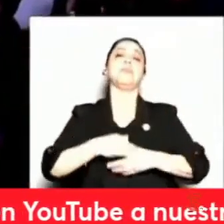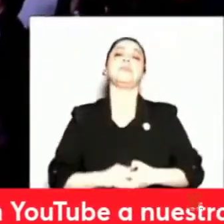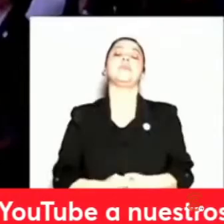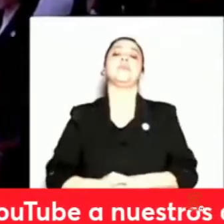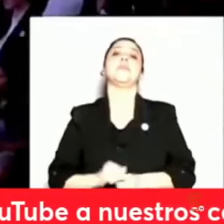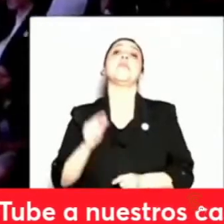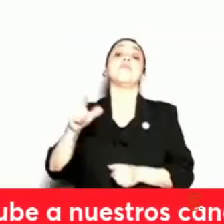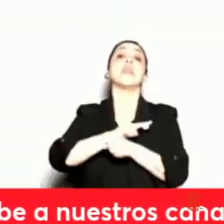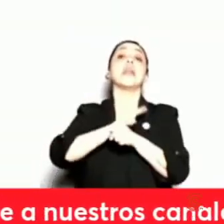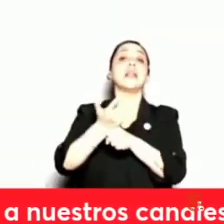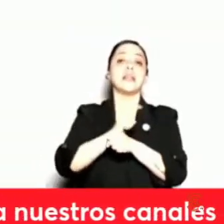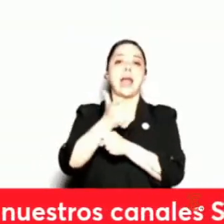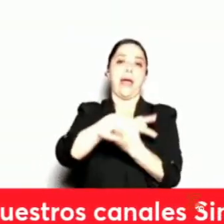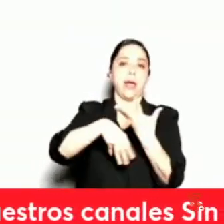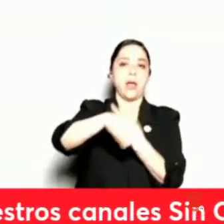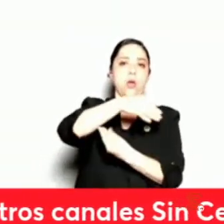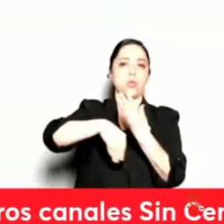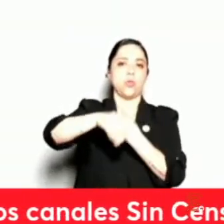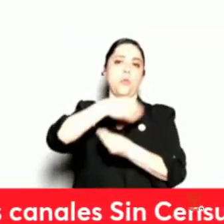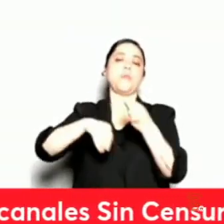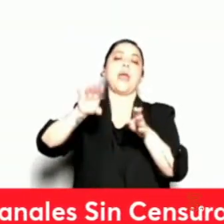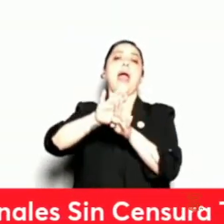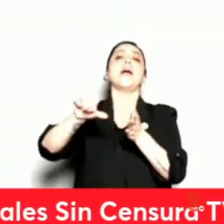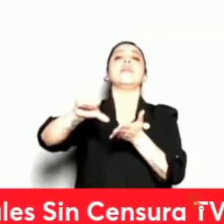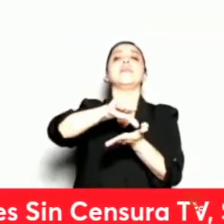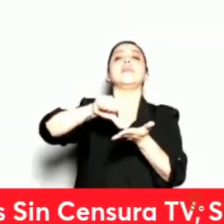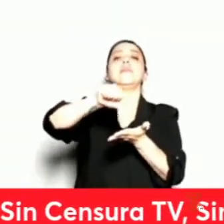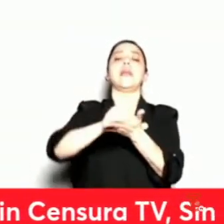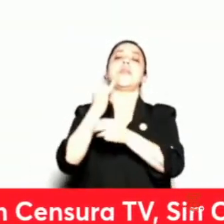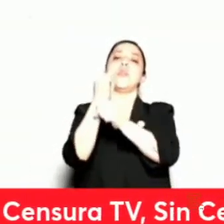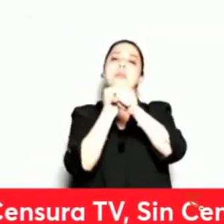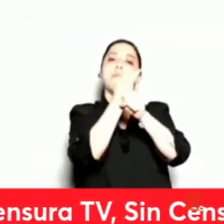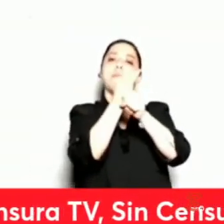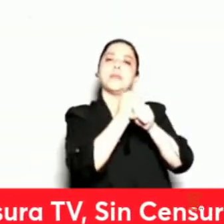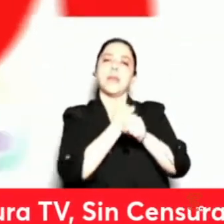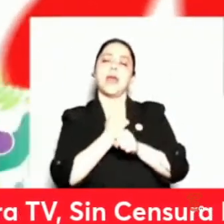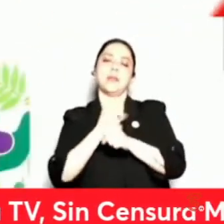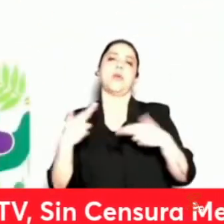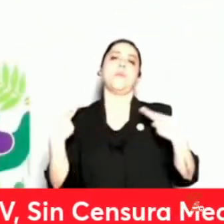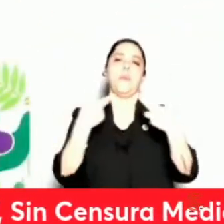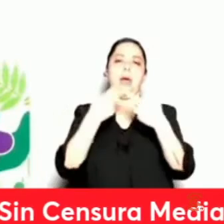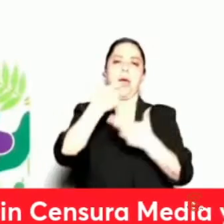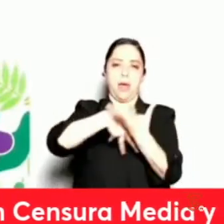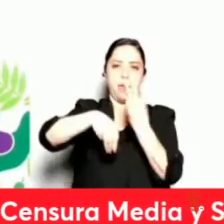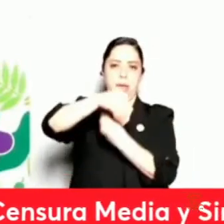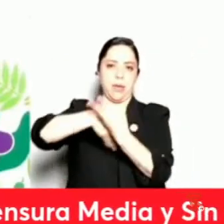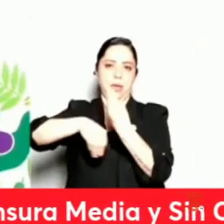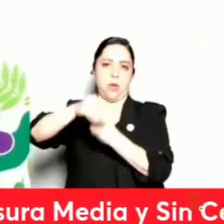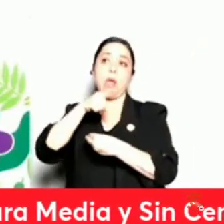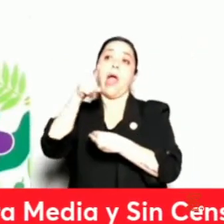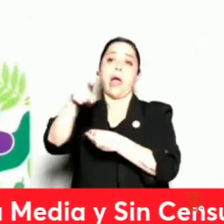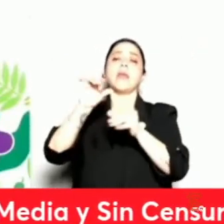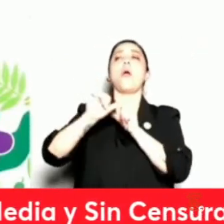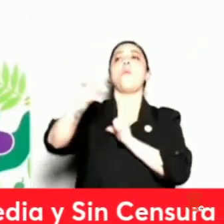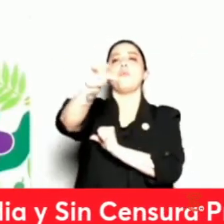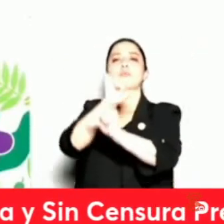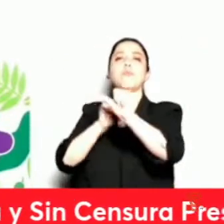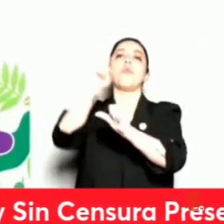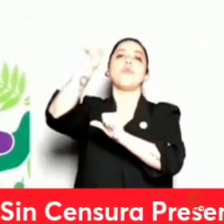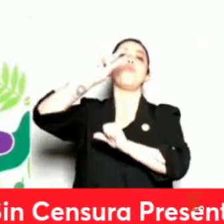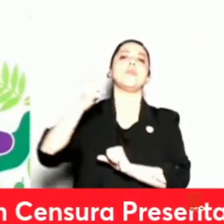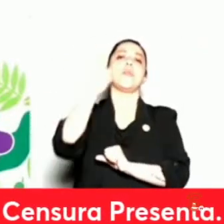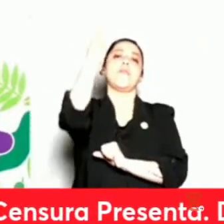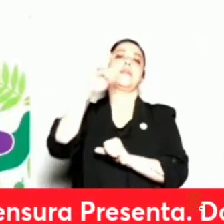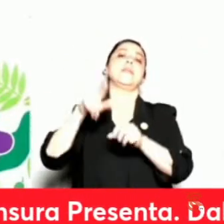Es licenciado en Economía por el Centro de Investigación y Docencia Económica, CIDE, donde realizó estudios de intercambio en la Universidad de California en